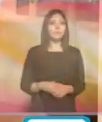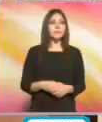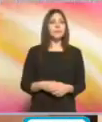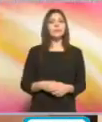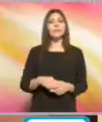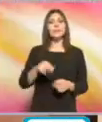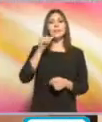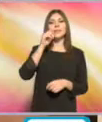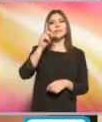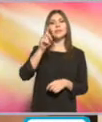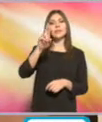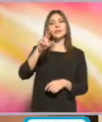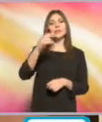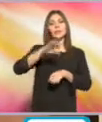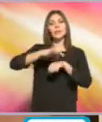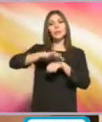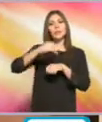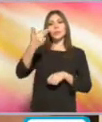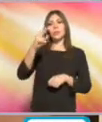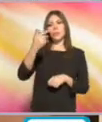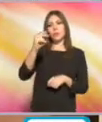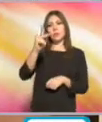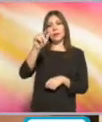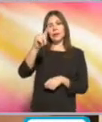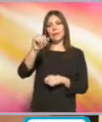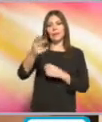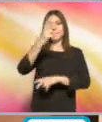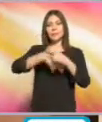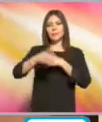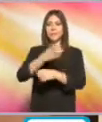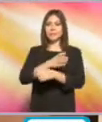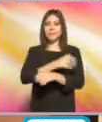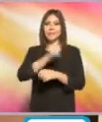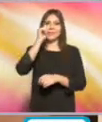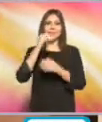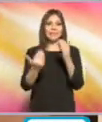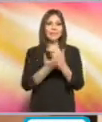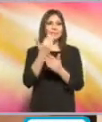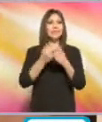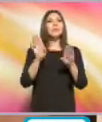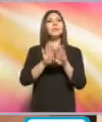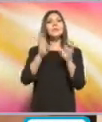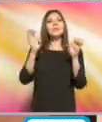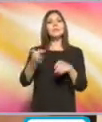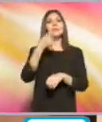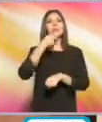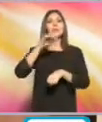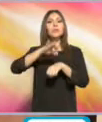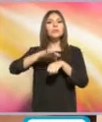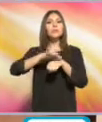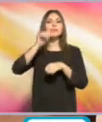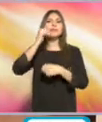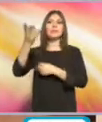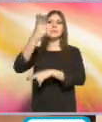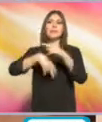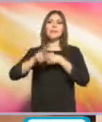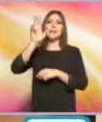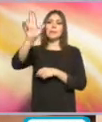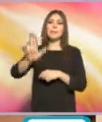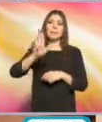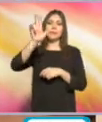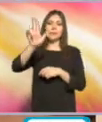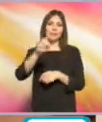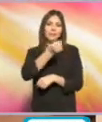como siempre, el doctor Hugo Plata nos acompaña cada mañana. Buenos días, ¿cómo está, doctor? De los martes, así es. Doctor, un gusto saludar. Martes de